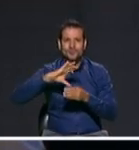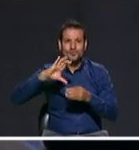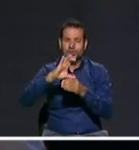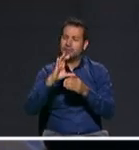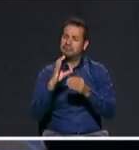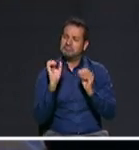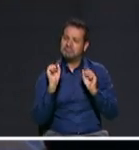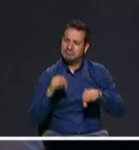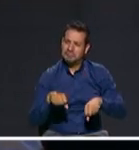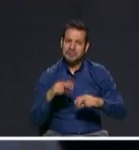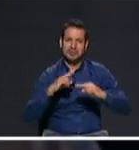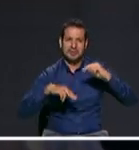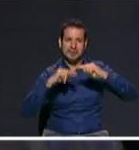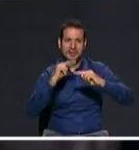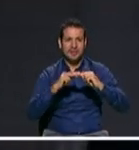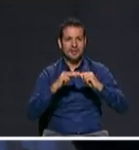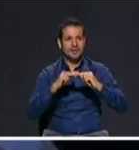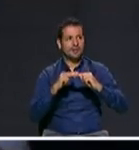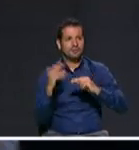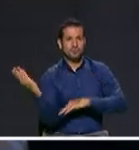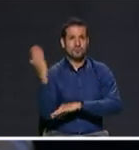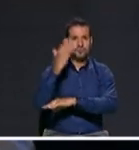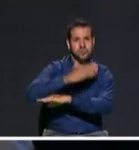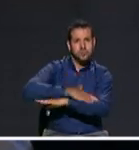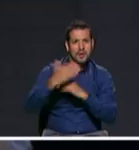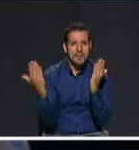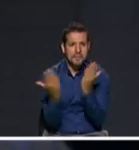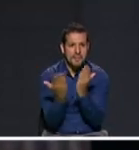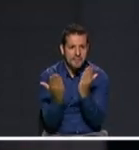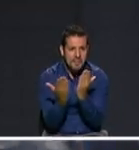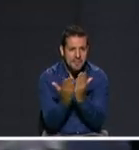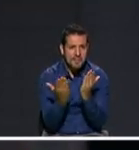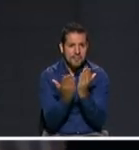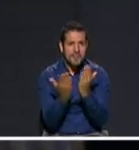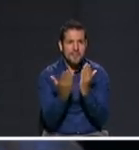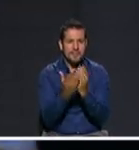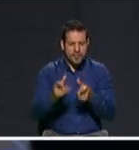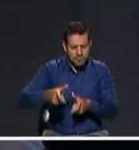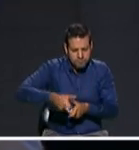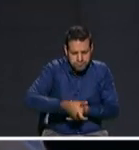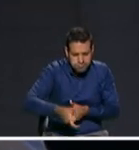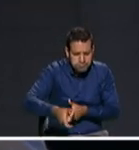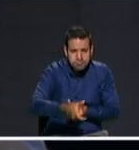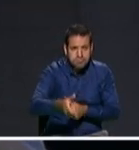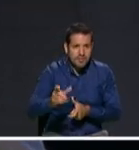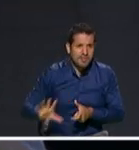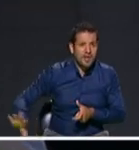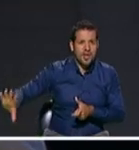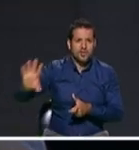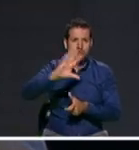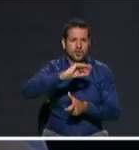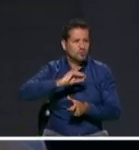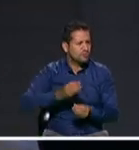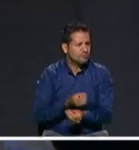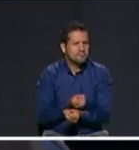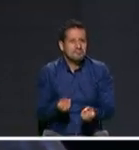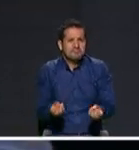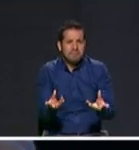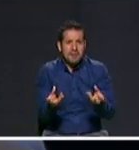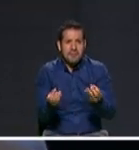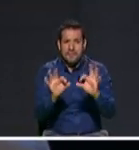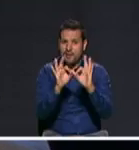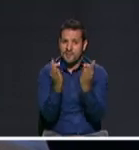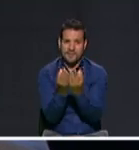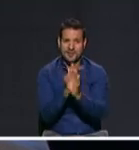implementación de la jornada única vamos a avanzar en garantizar el acueducto a todas las personas de la ciudad de medellín a todas las familias no